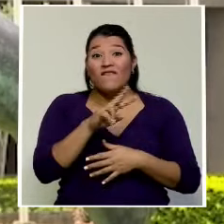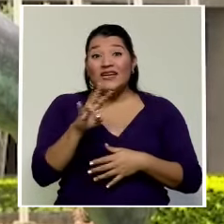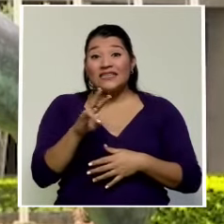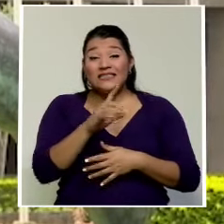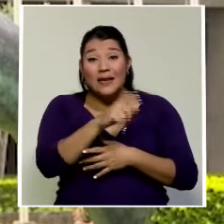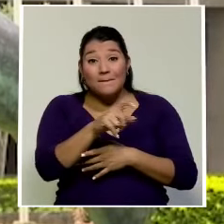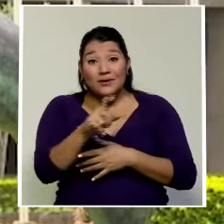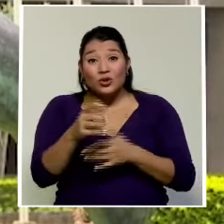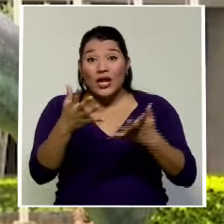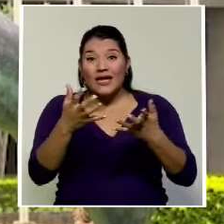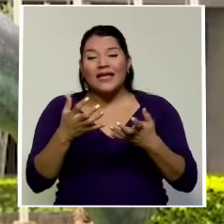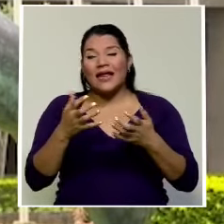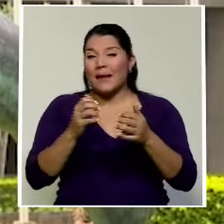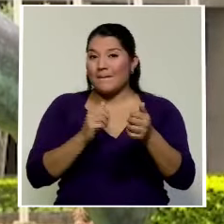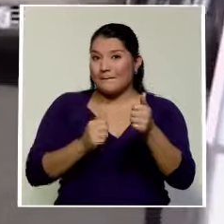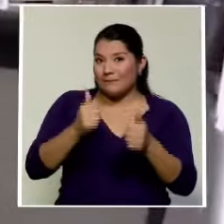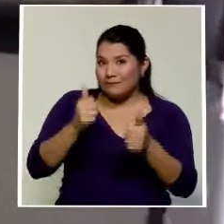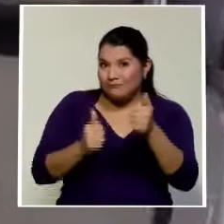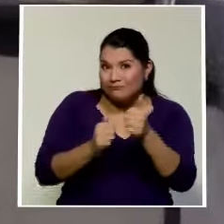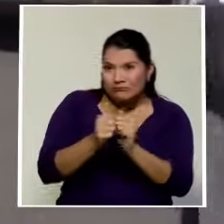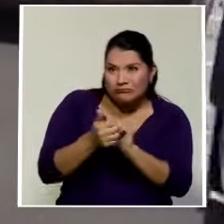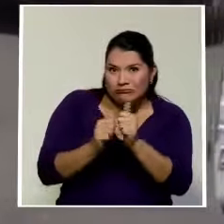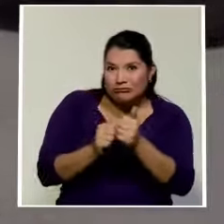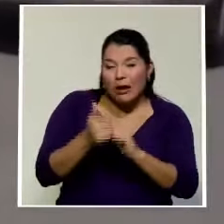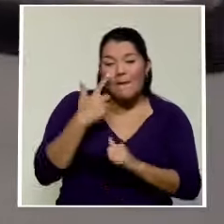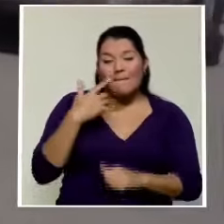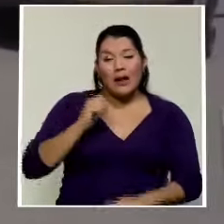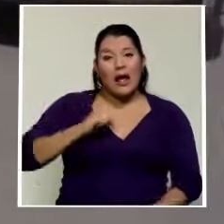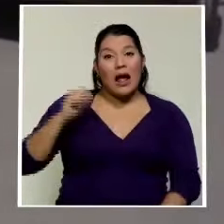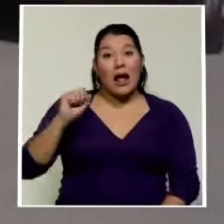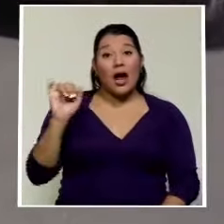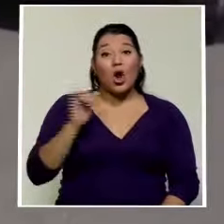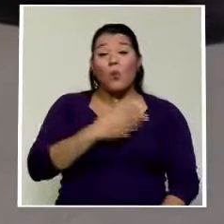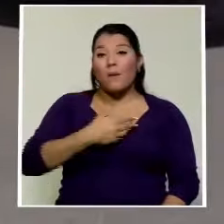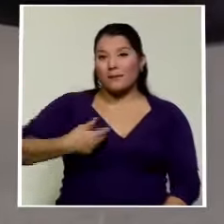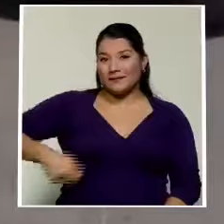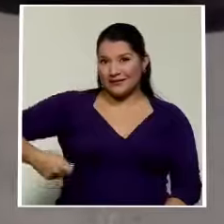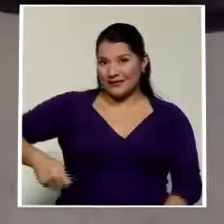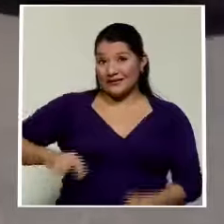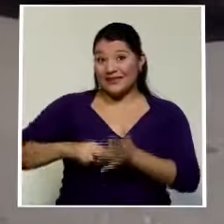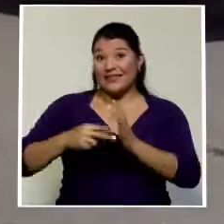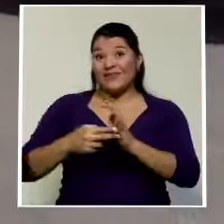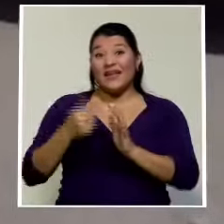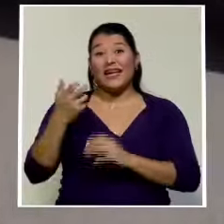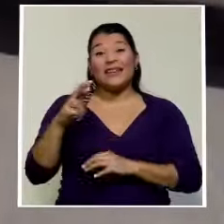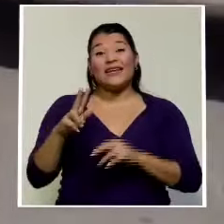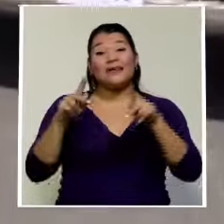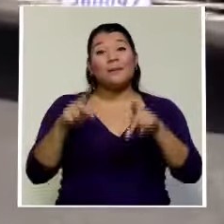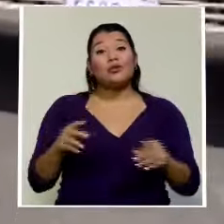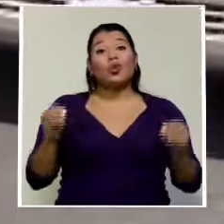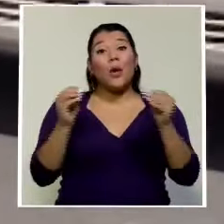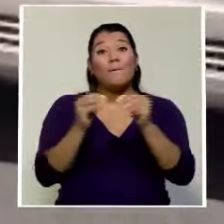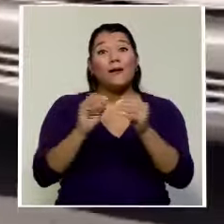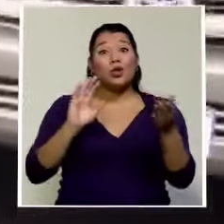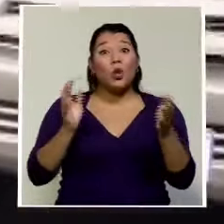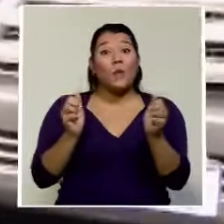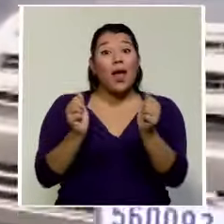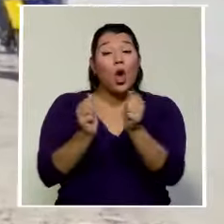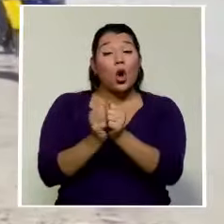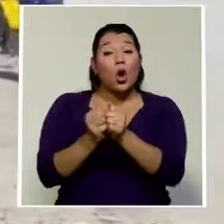buscan hacerse con la silla presidencial, es decir, 13 personas más que en el 2006, año en que se sumaron 14